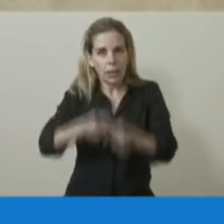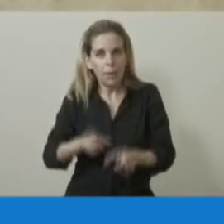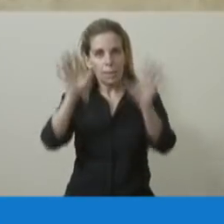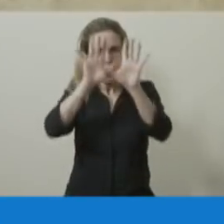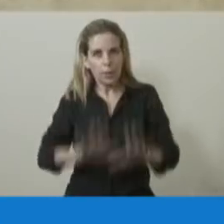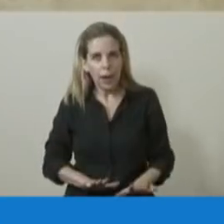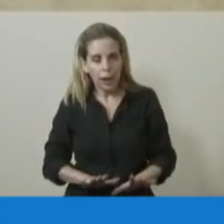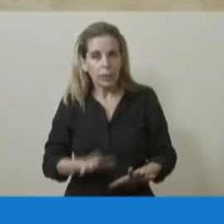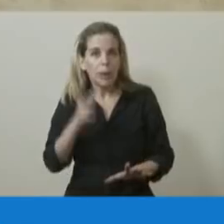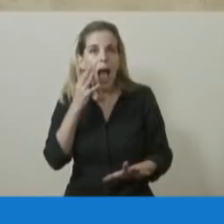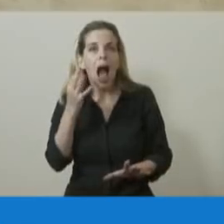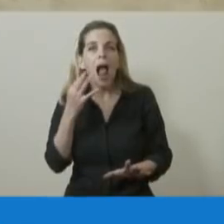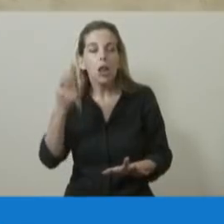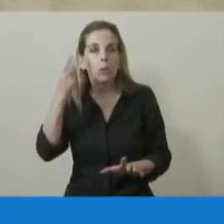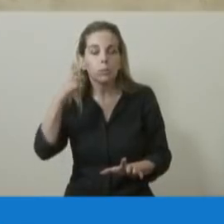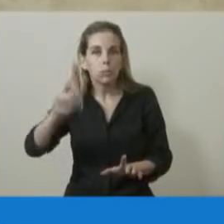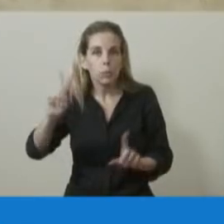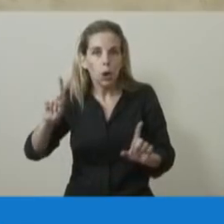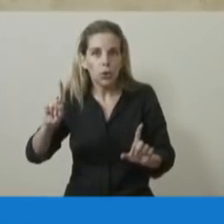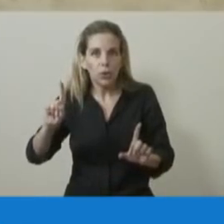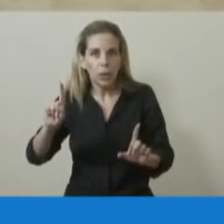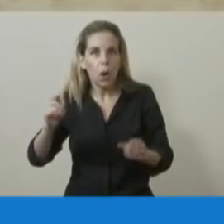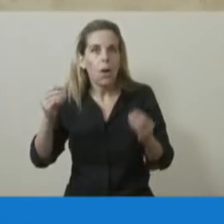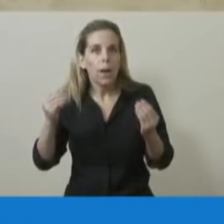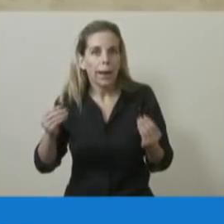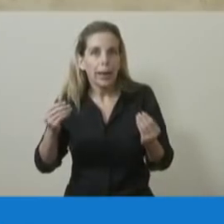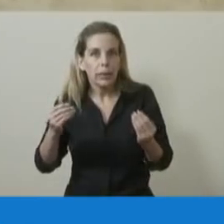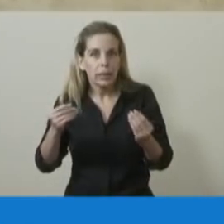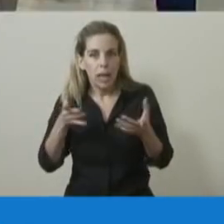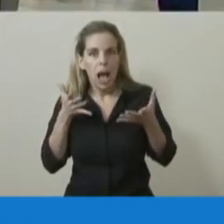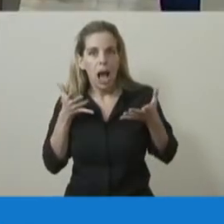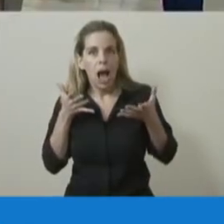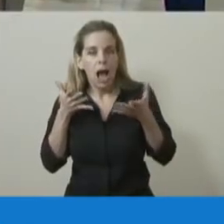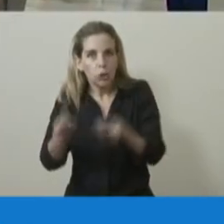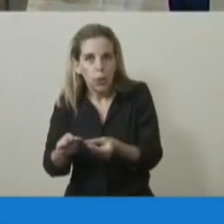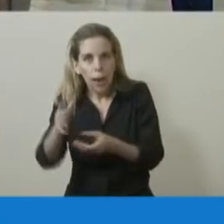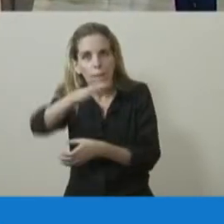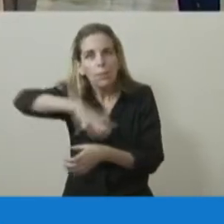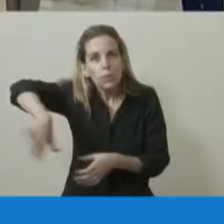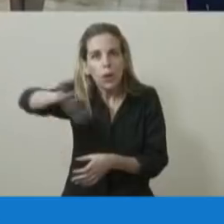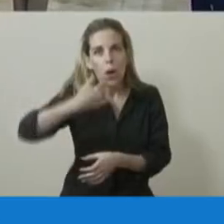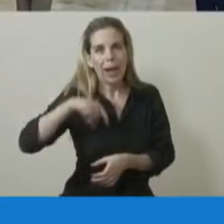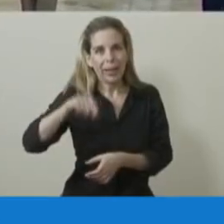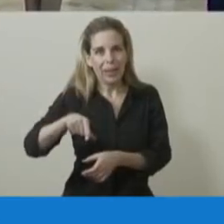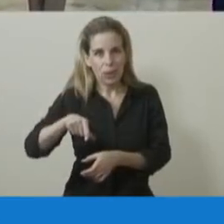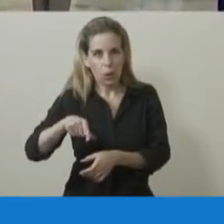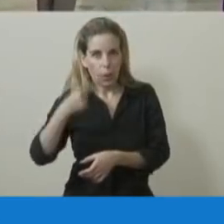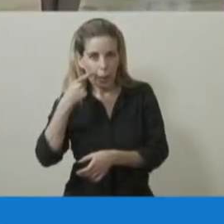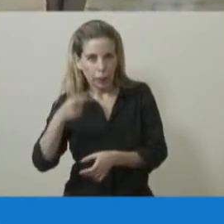lo inesperado, que es ayudar al pueblo argentino a combatir una pandemia.